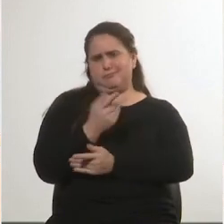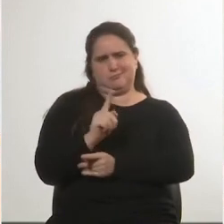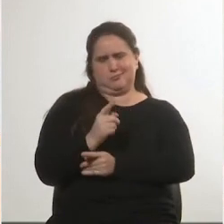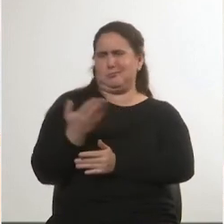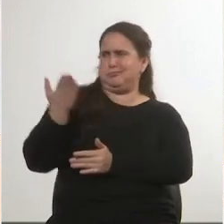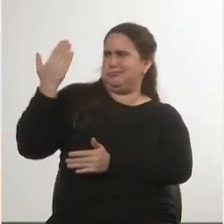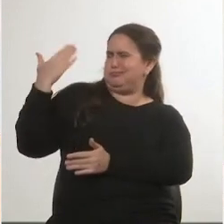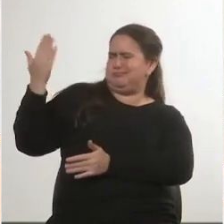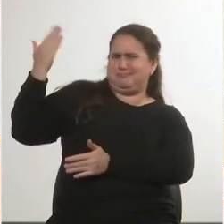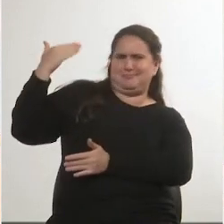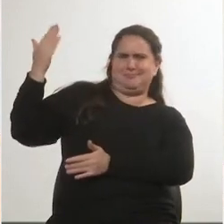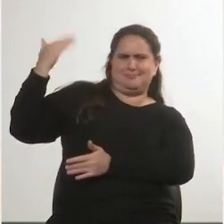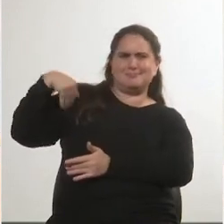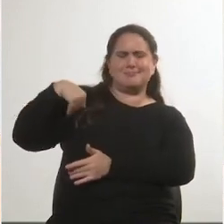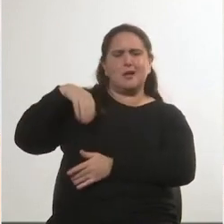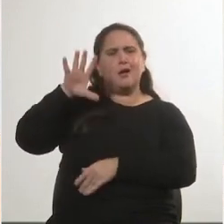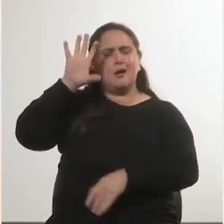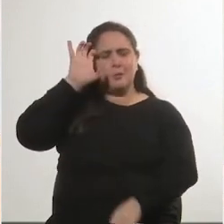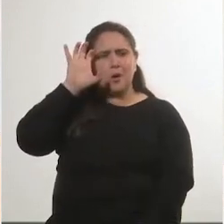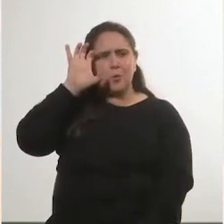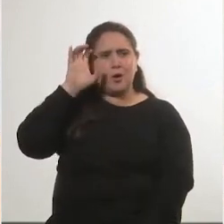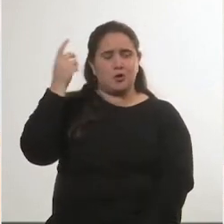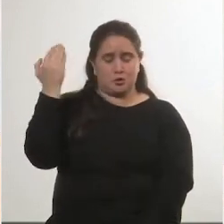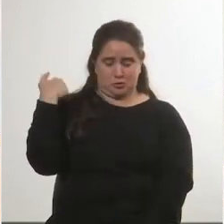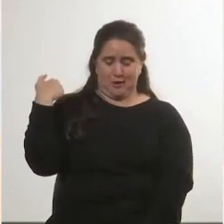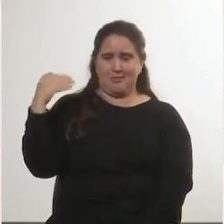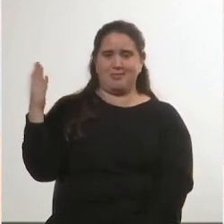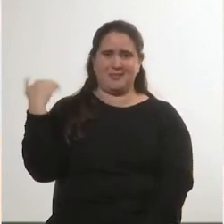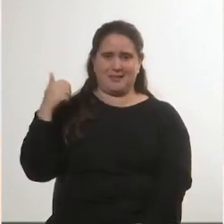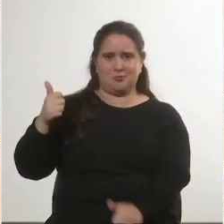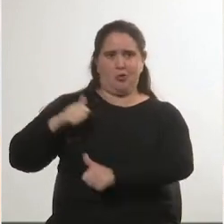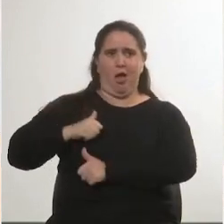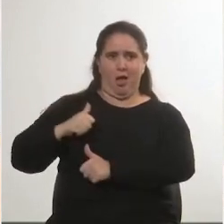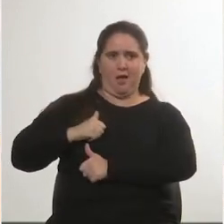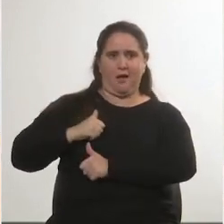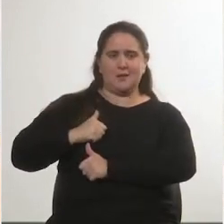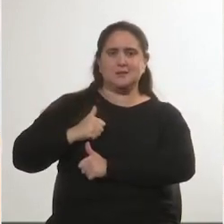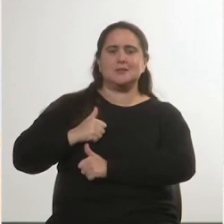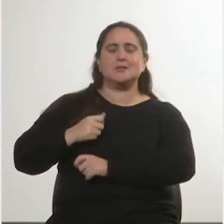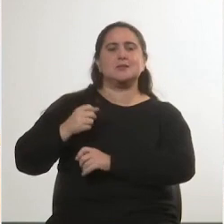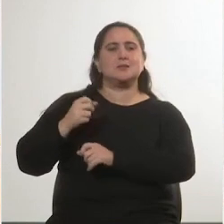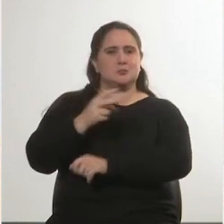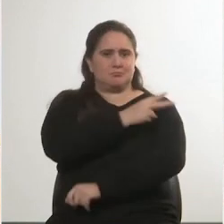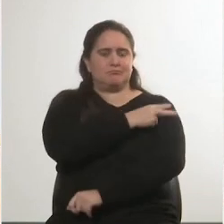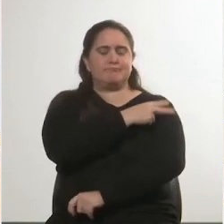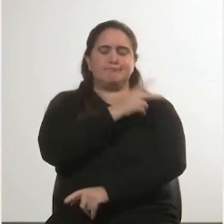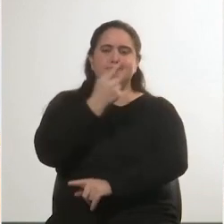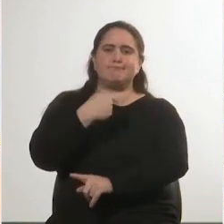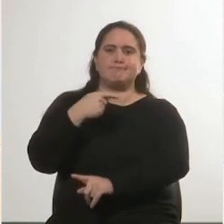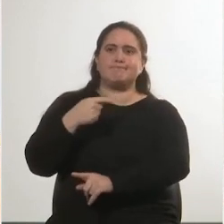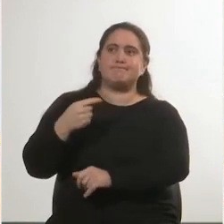viejazo. Yo recuerdo, siendo yo comandante del Ejército, dependiendo